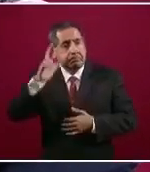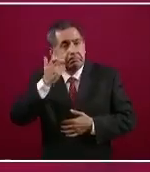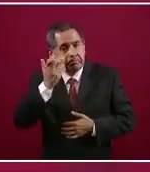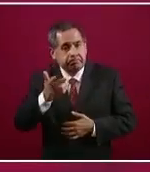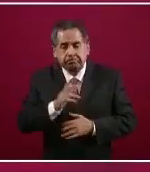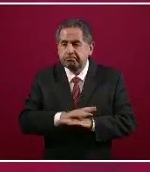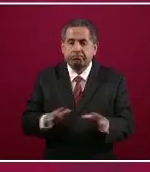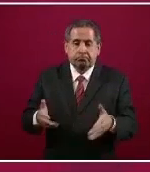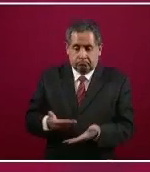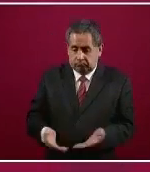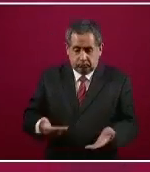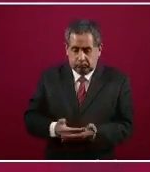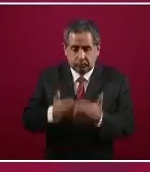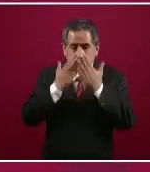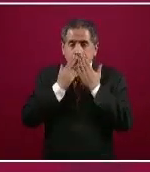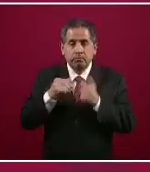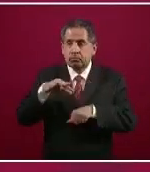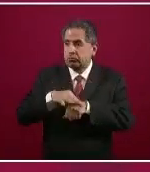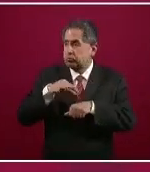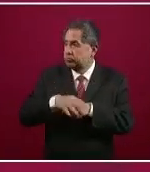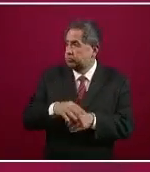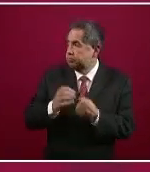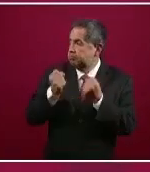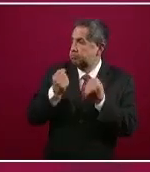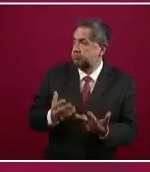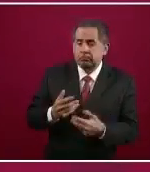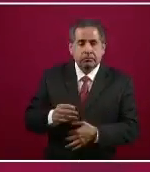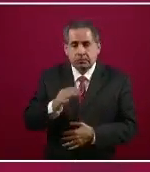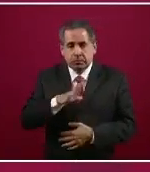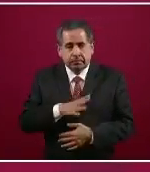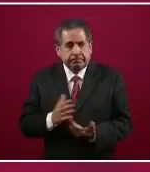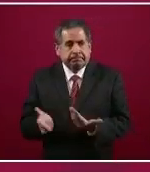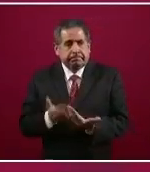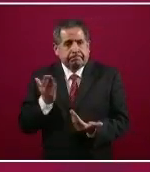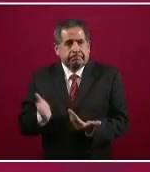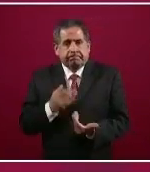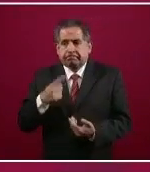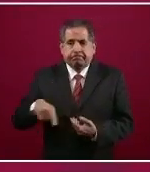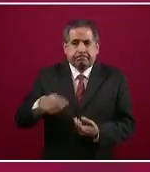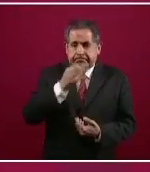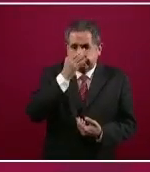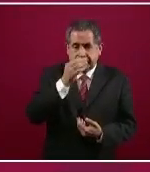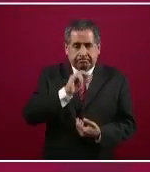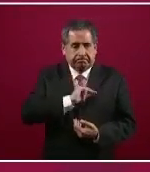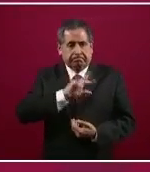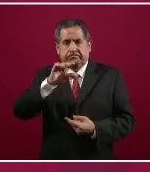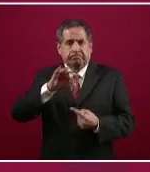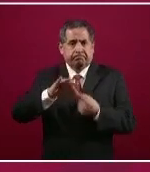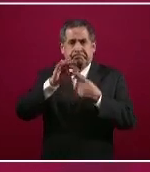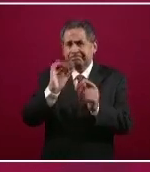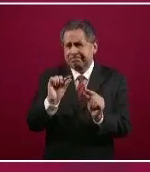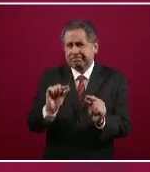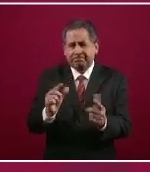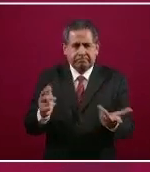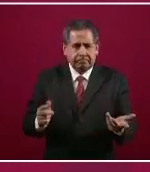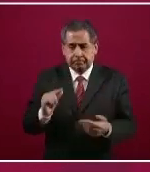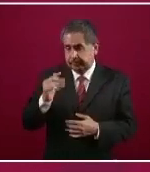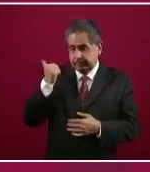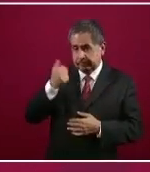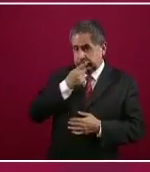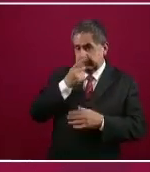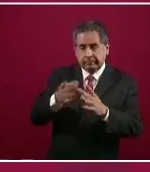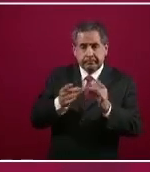no tenemos los médicos suficientes en el país, ni especialistas. Les decía yo hace